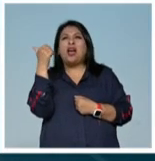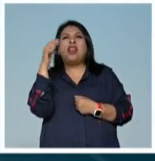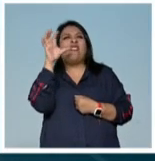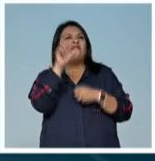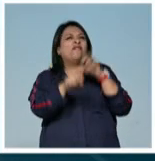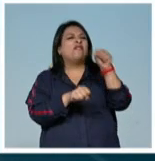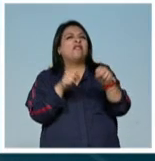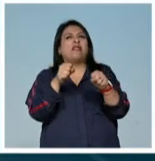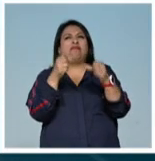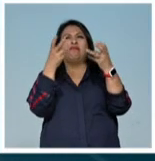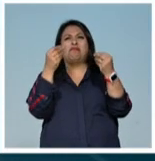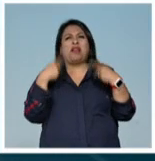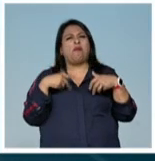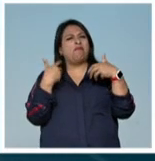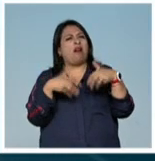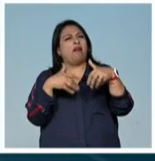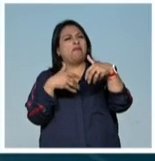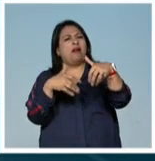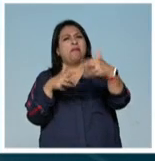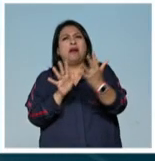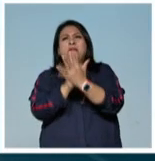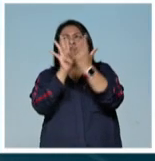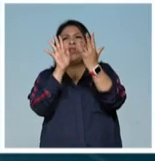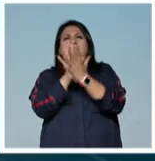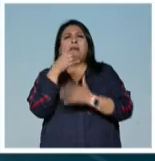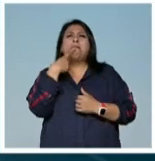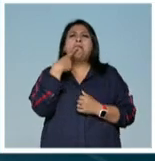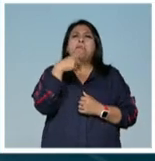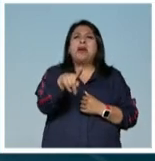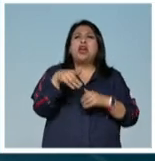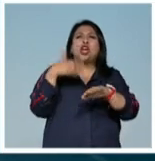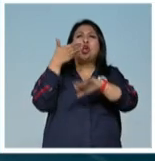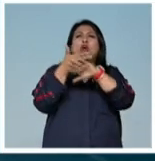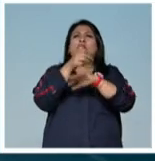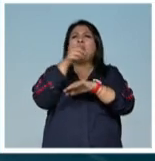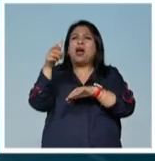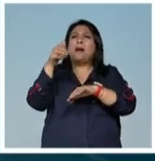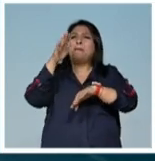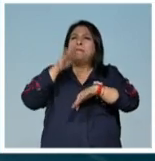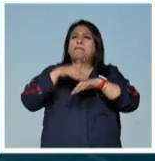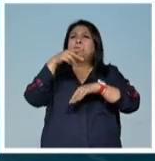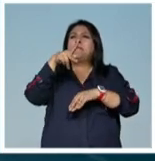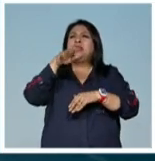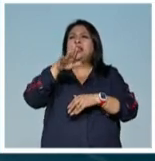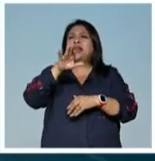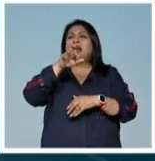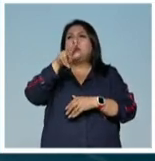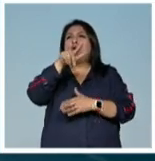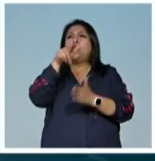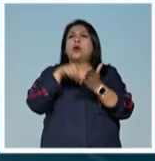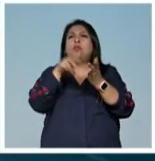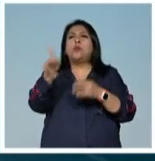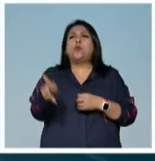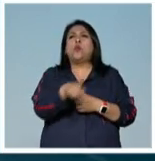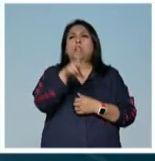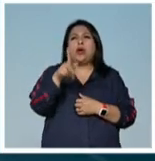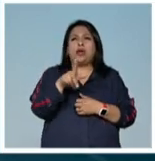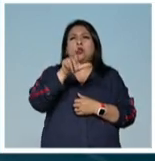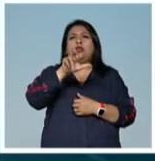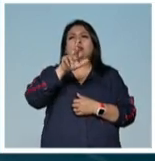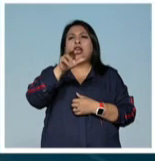contra decenas de manifestantes que participaban en una protesta en contra de la expansión de una mina de carbón en el pueblo de